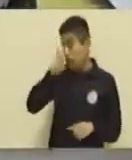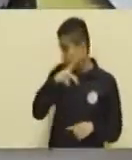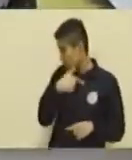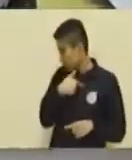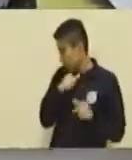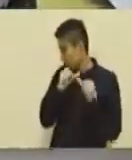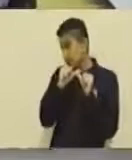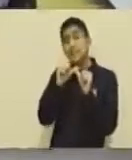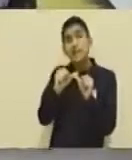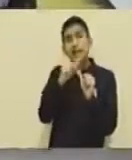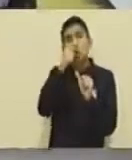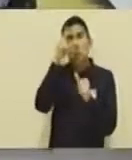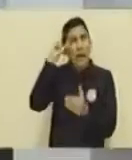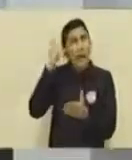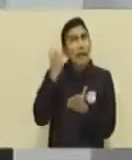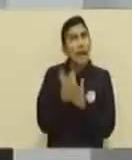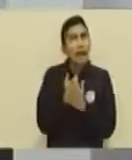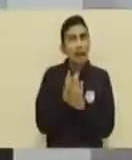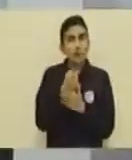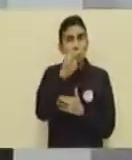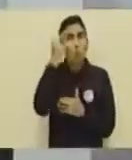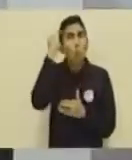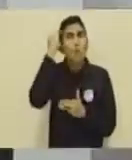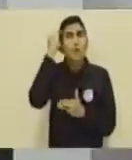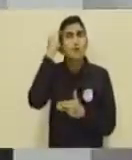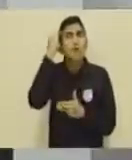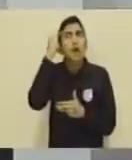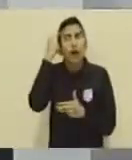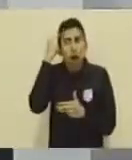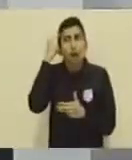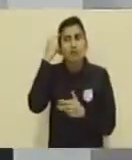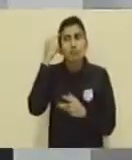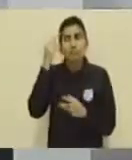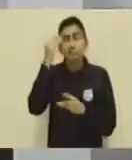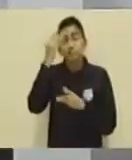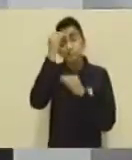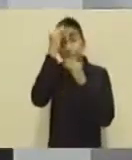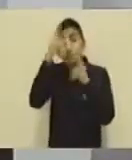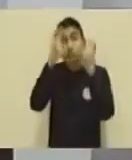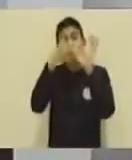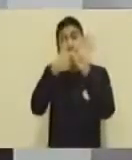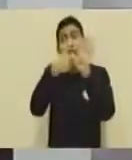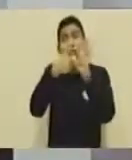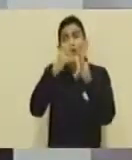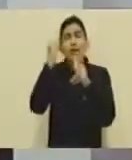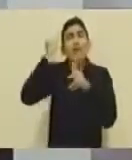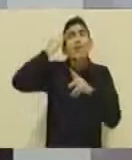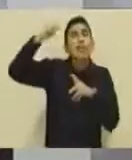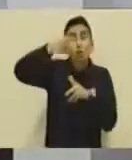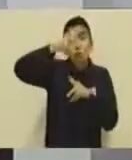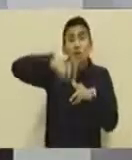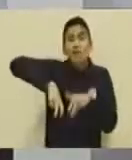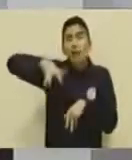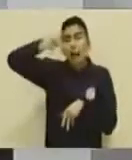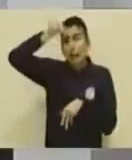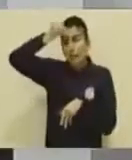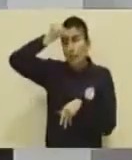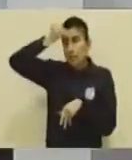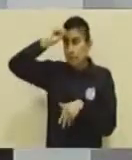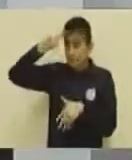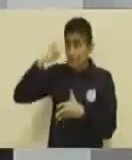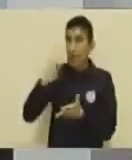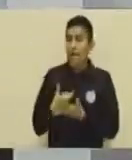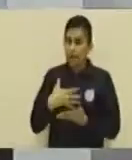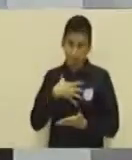debemos seguir nuestras convicciones, seguir lo que nosotros esperamos, nuestros ideales, ¿verdad? En base a eso